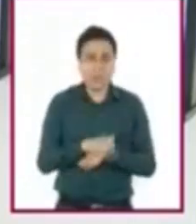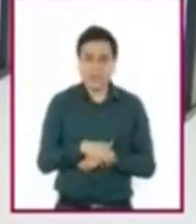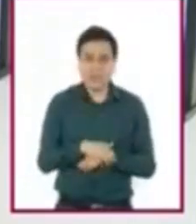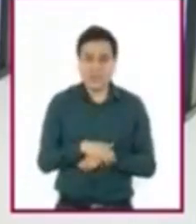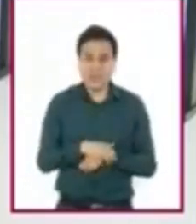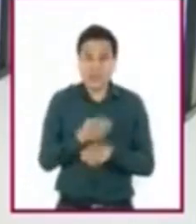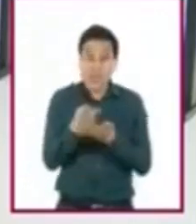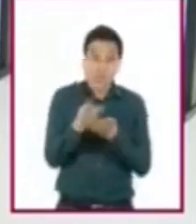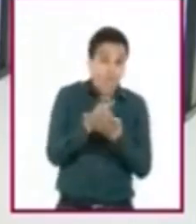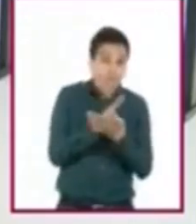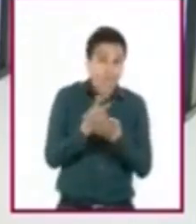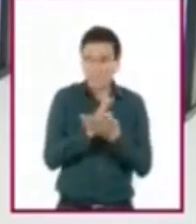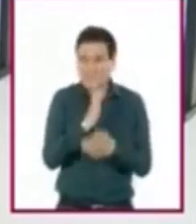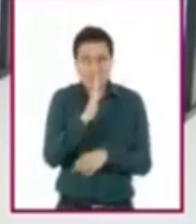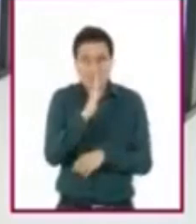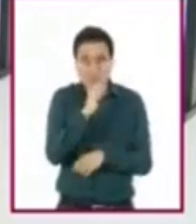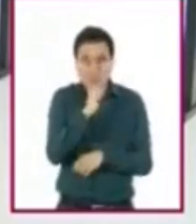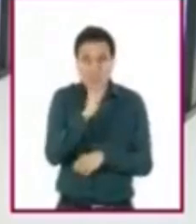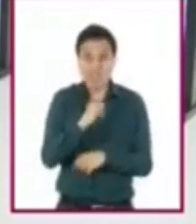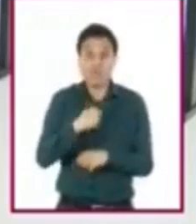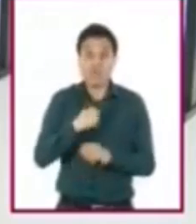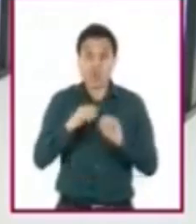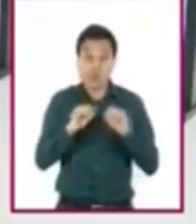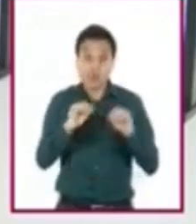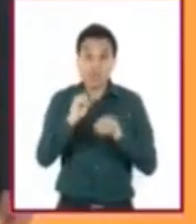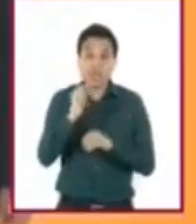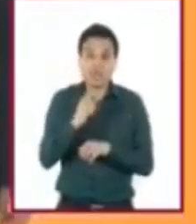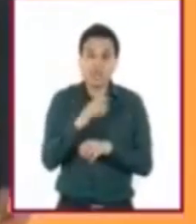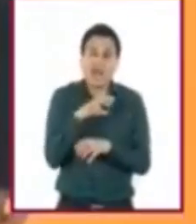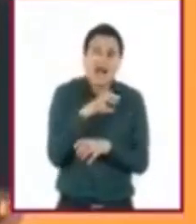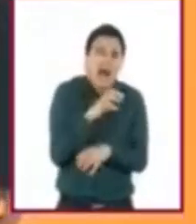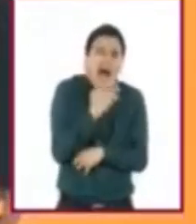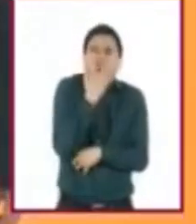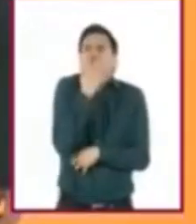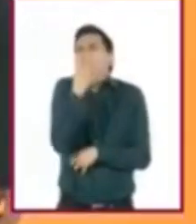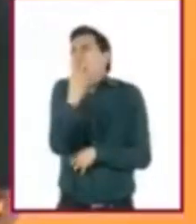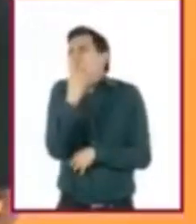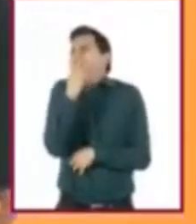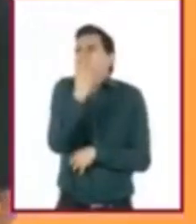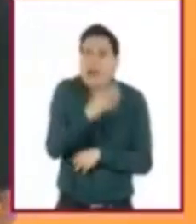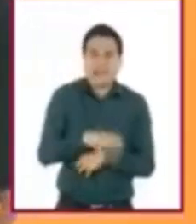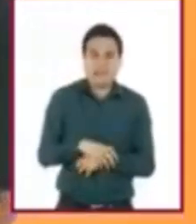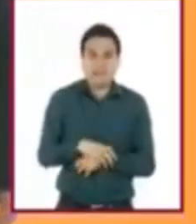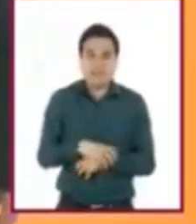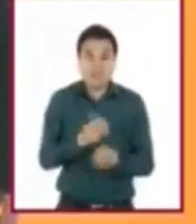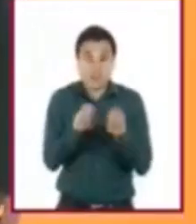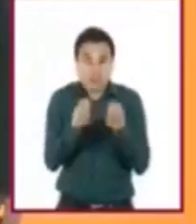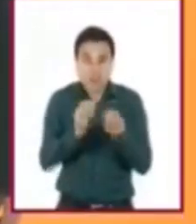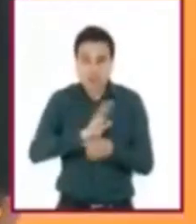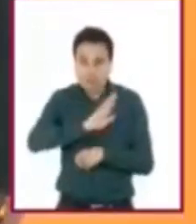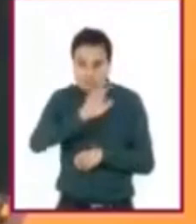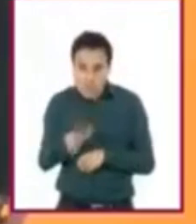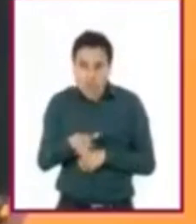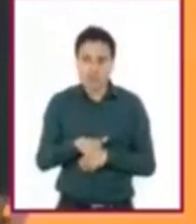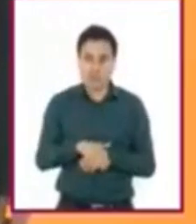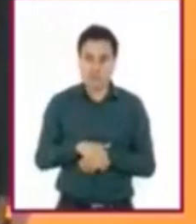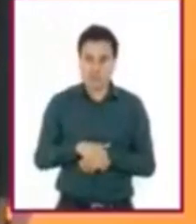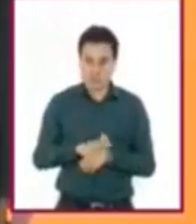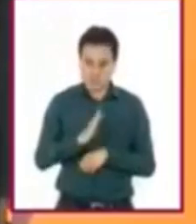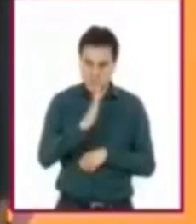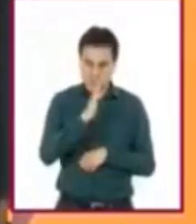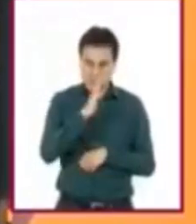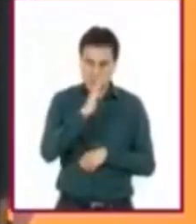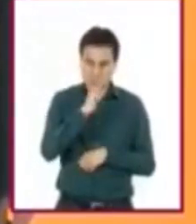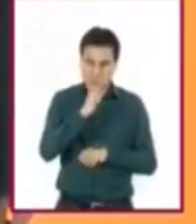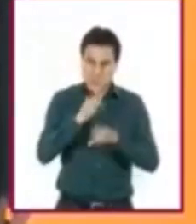lado a otro, y cuando se movía algo, daba gritos. A muchos dio la muerte pegajosa, apelmazada, dura enfermedad